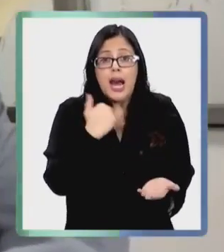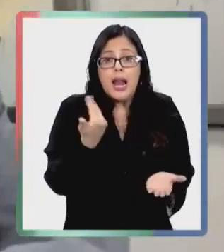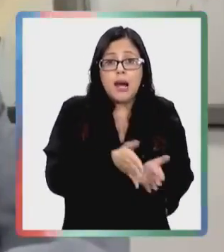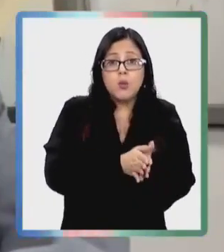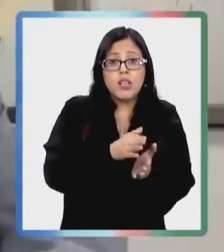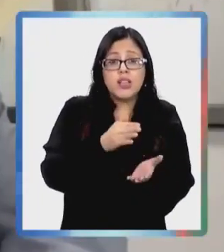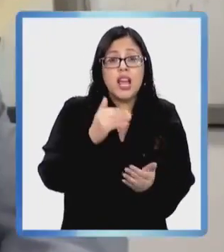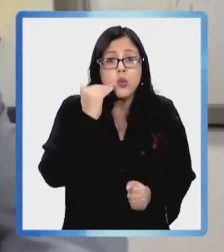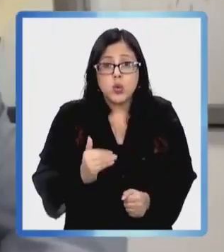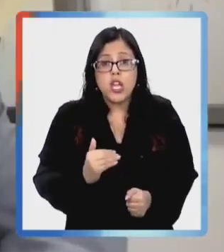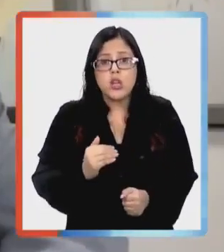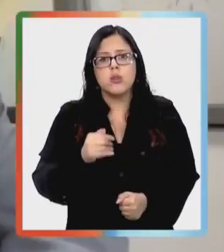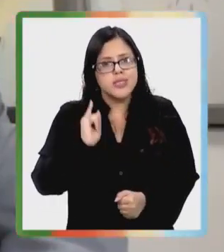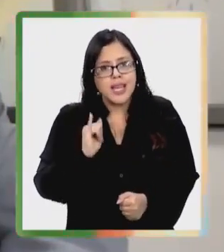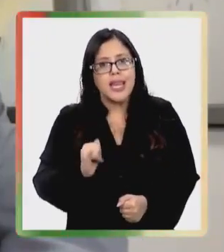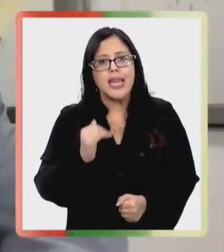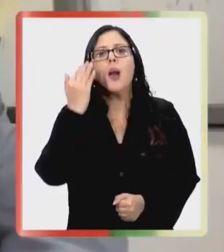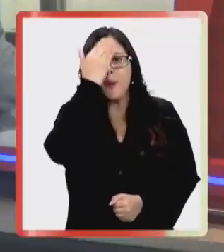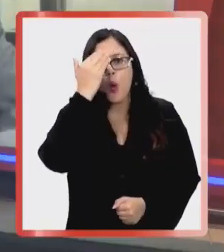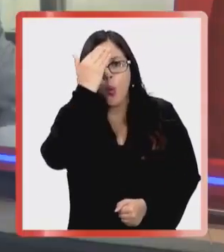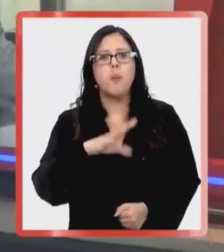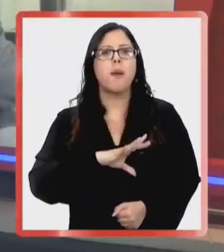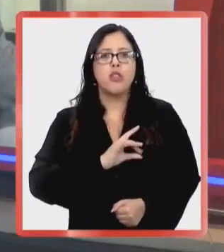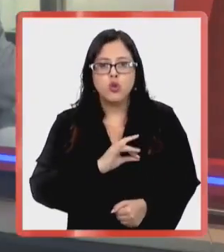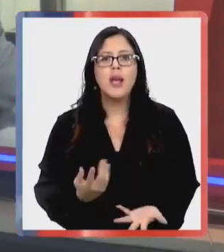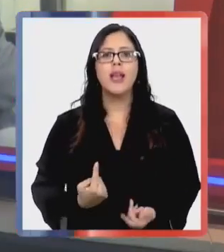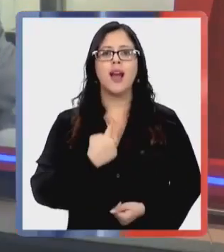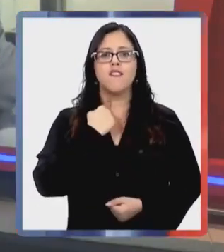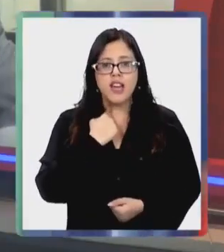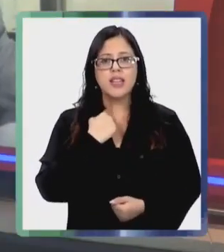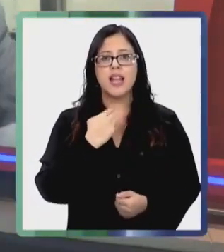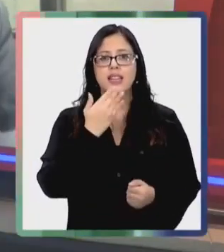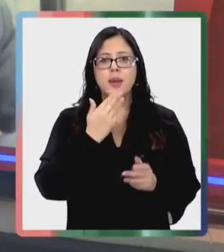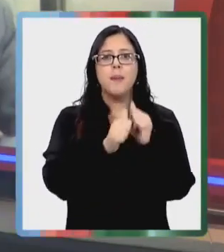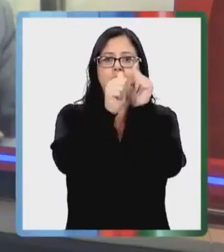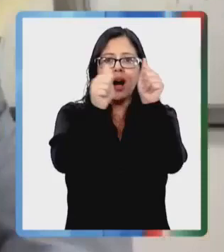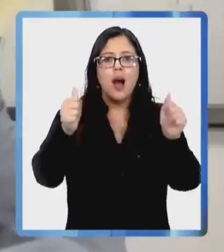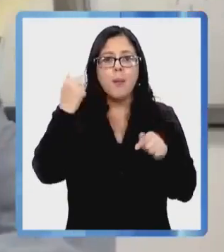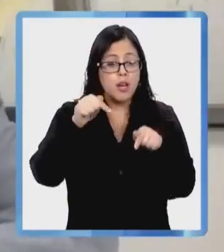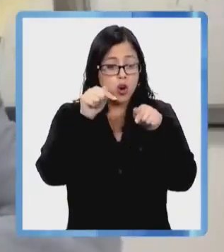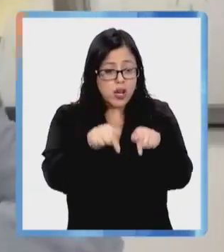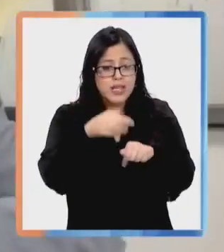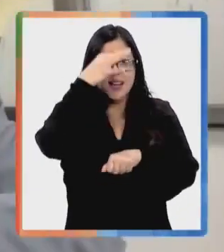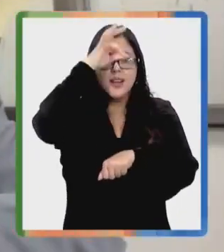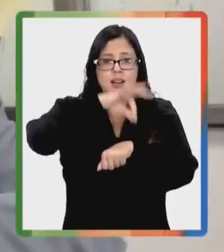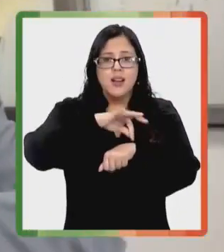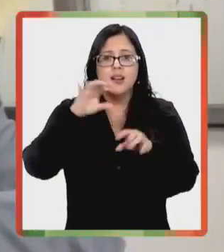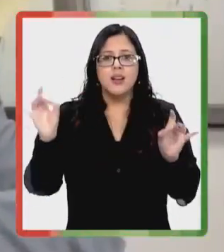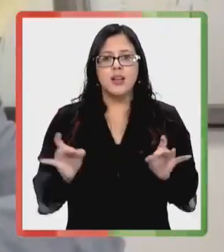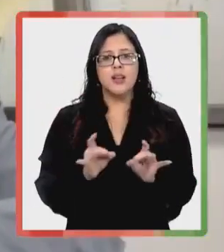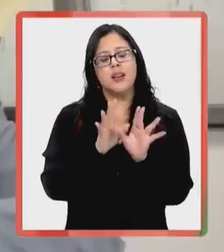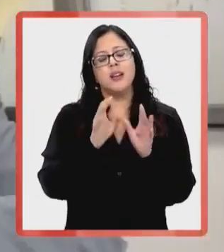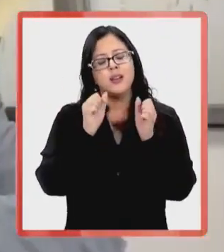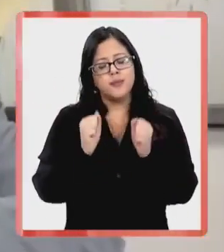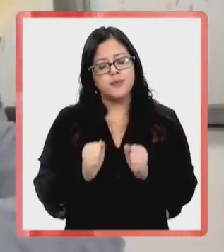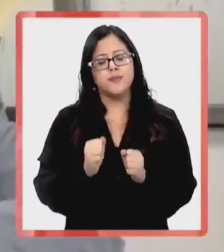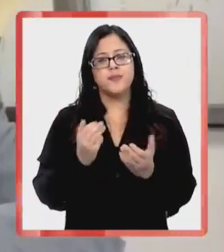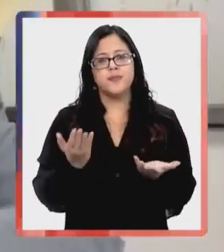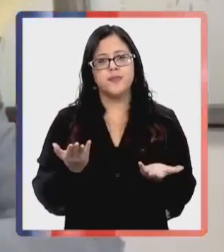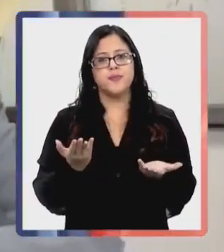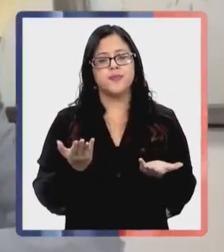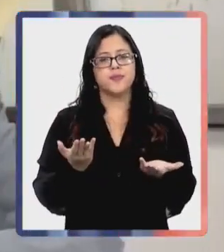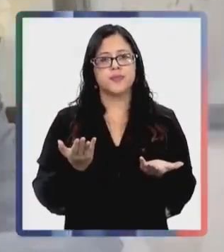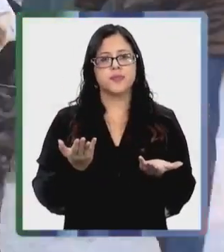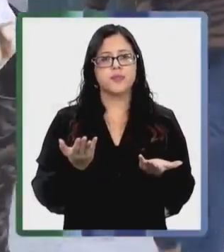sé que a las autoridades igual les duele y les afecta, pero ese cuadro tan grave, obviamente se podría haber